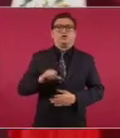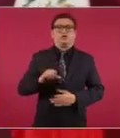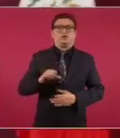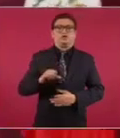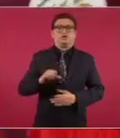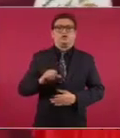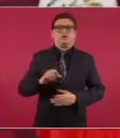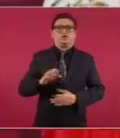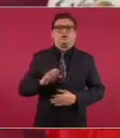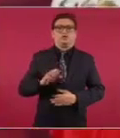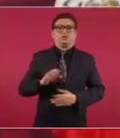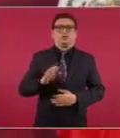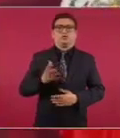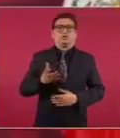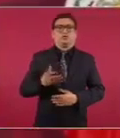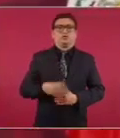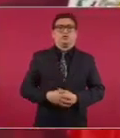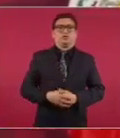no era